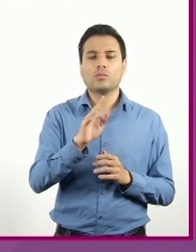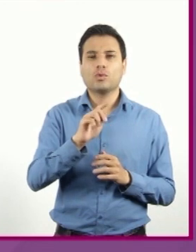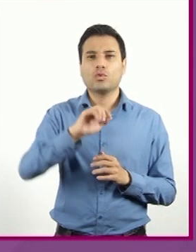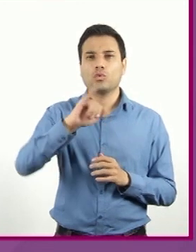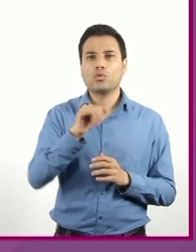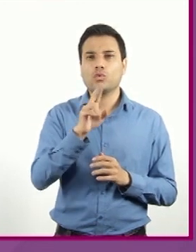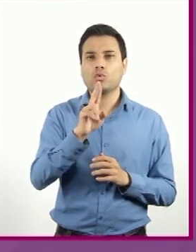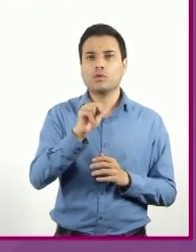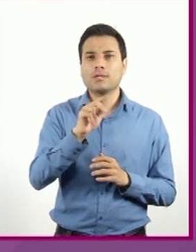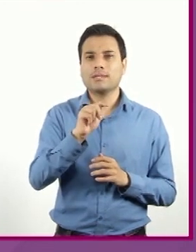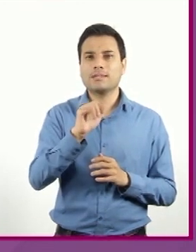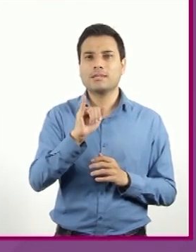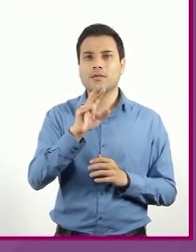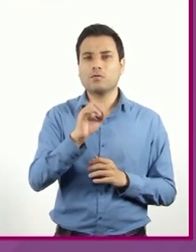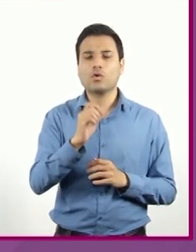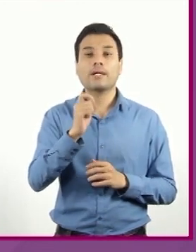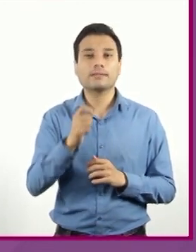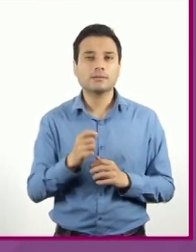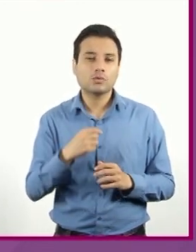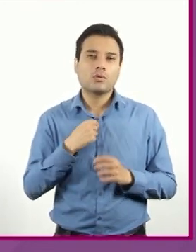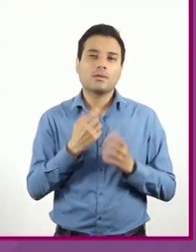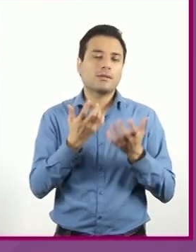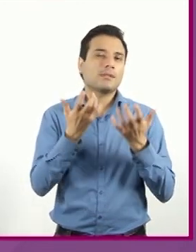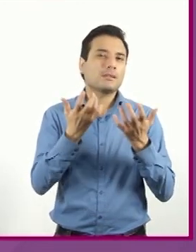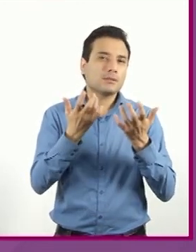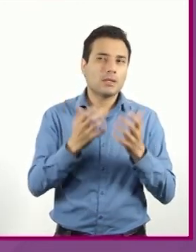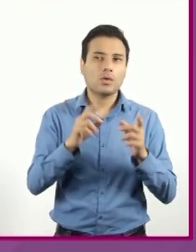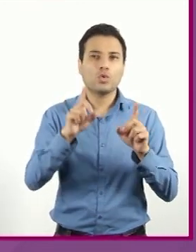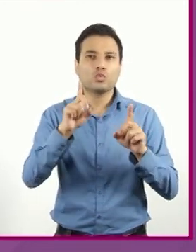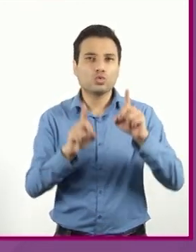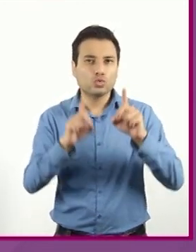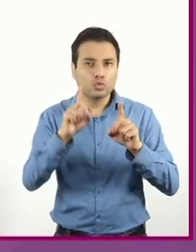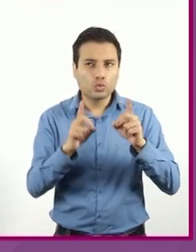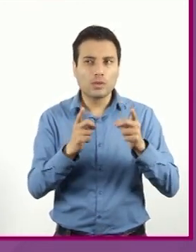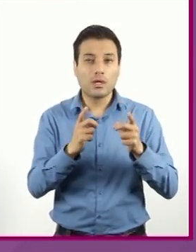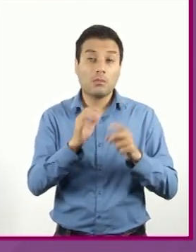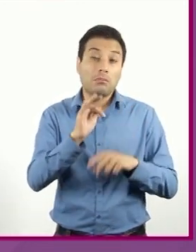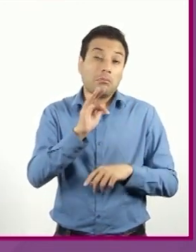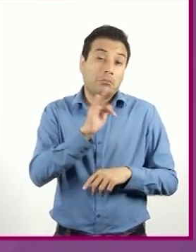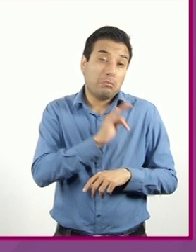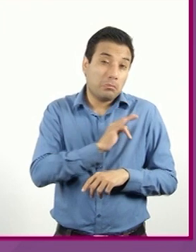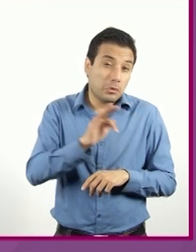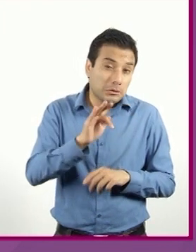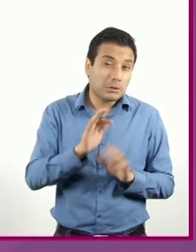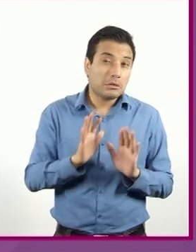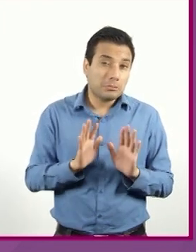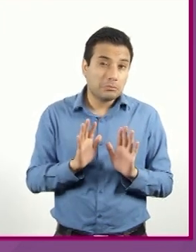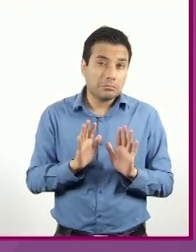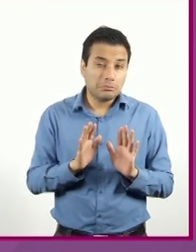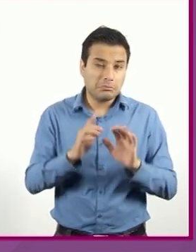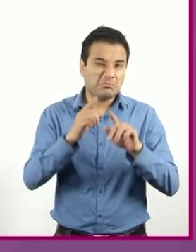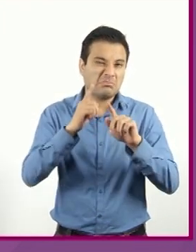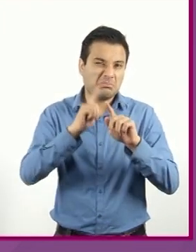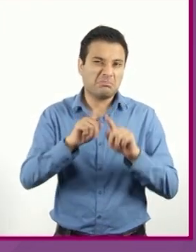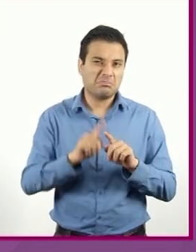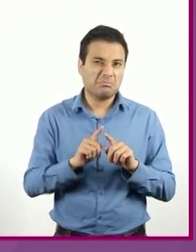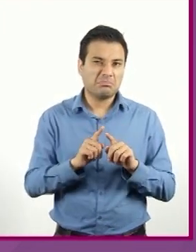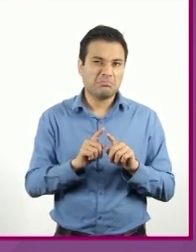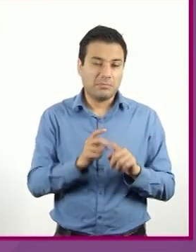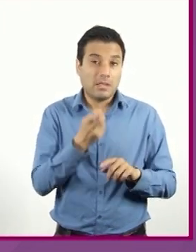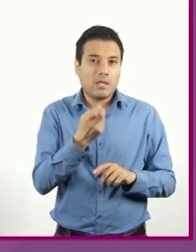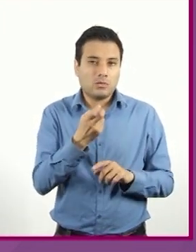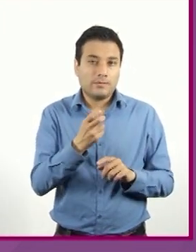modo subjuntivo expresan deseo, duda, probabilidad. De ahí que indican hechos o